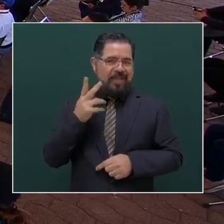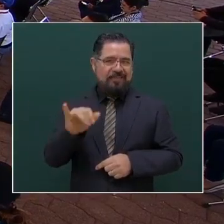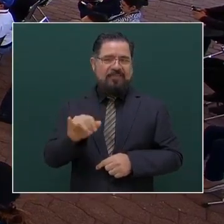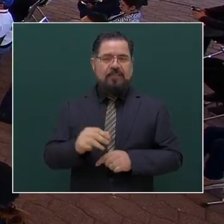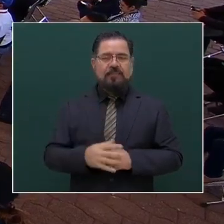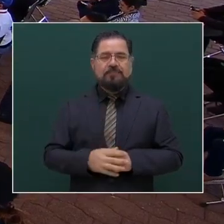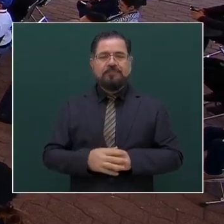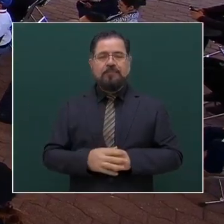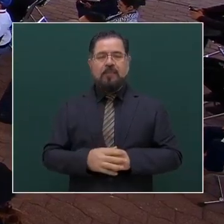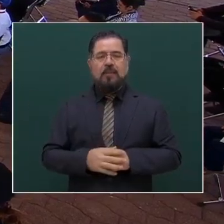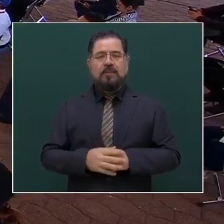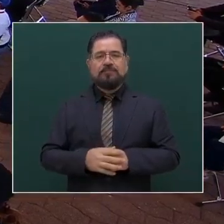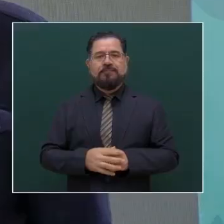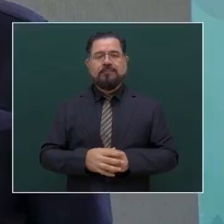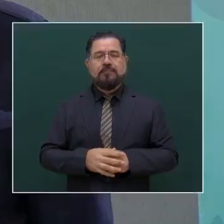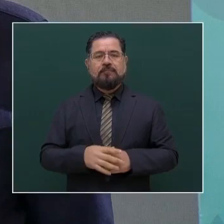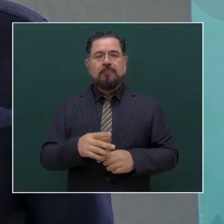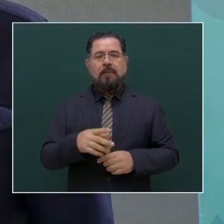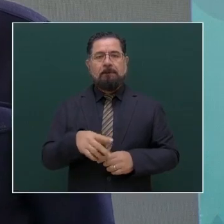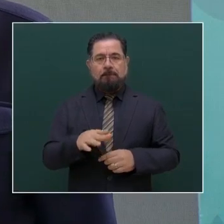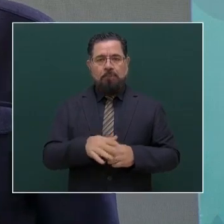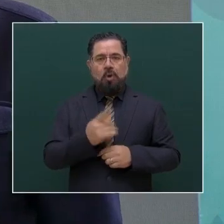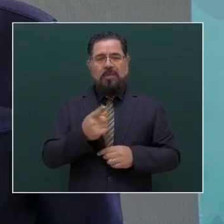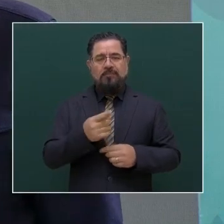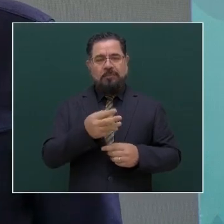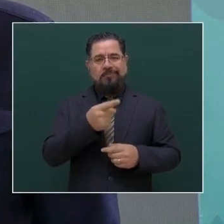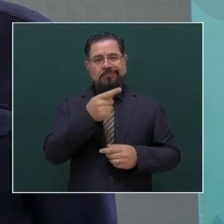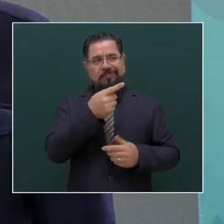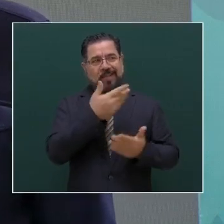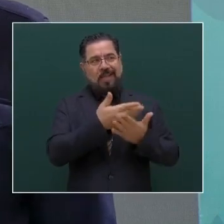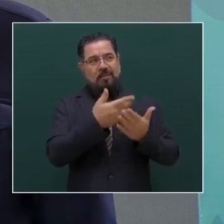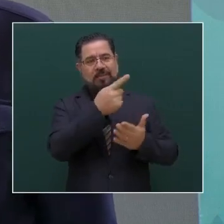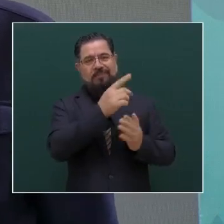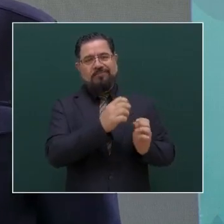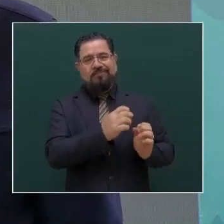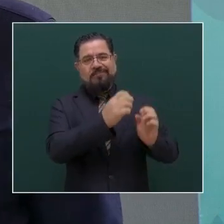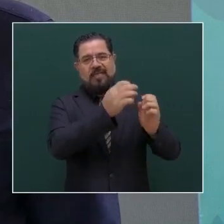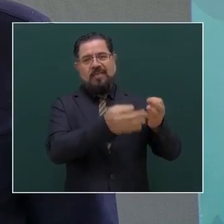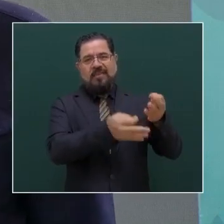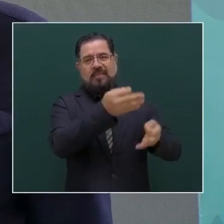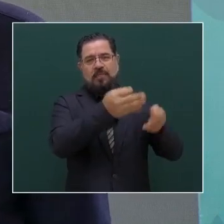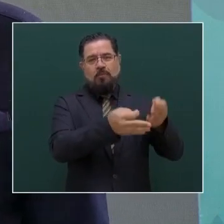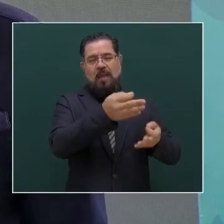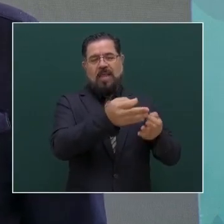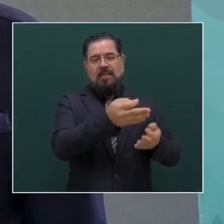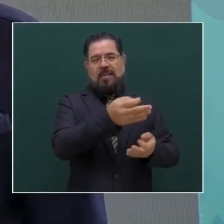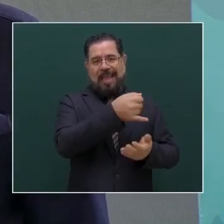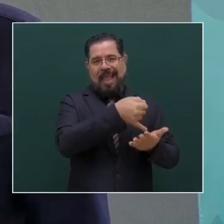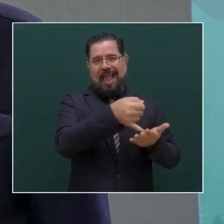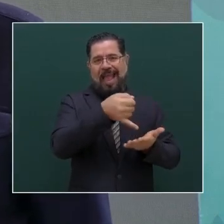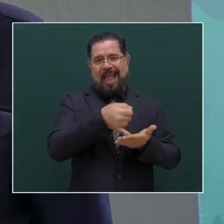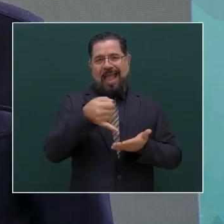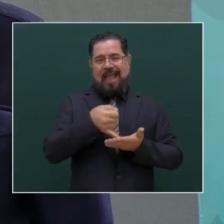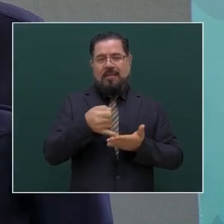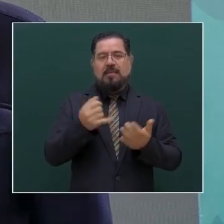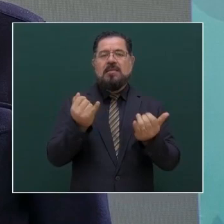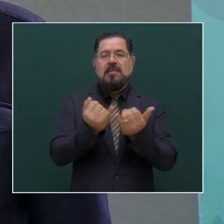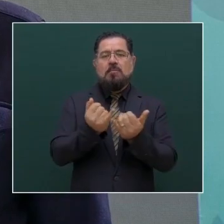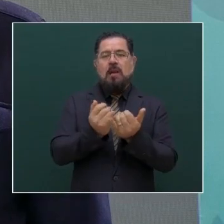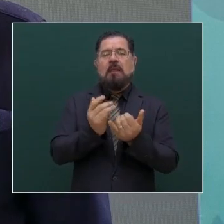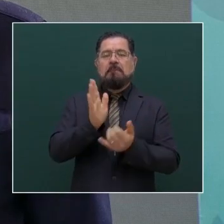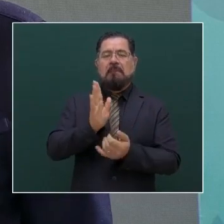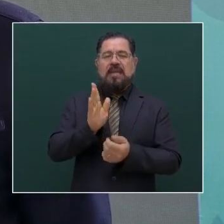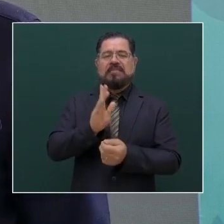y los tribunales agrarios, igual que en el Poder Judicial,